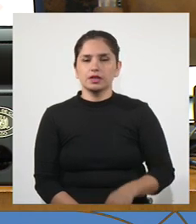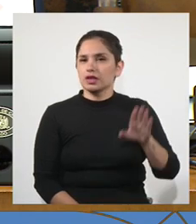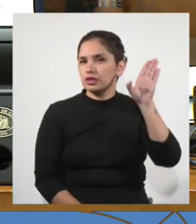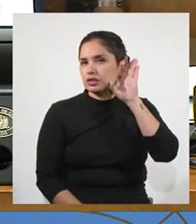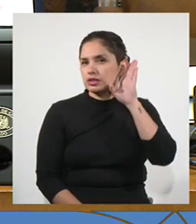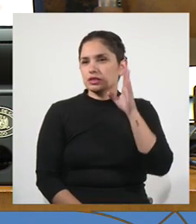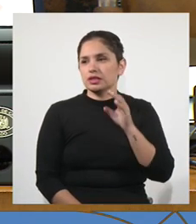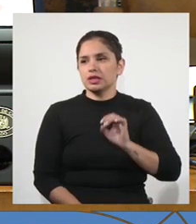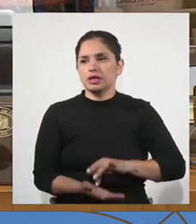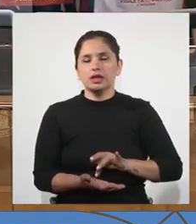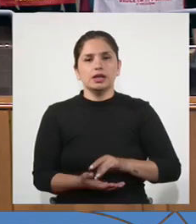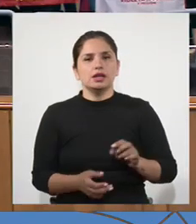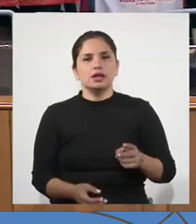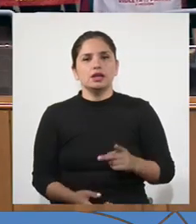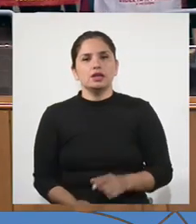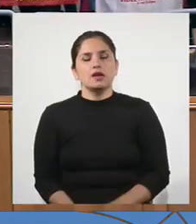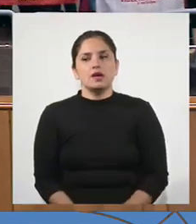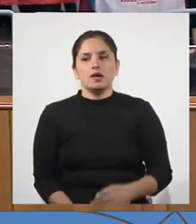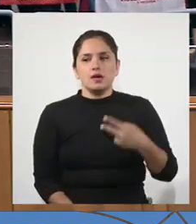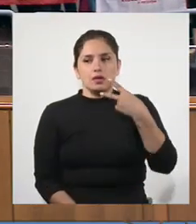Sí. Vamos a la siguiente.